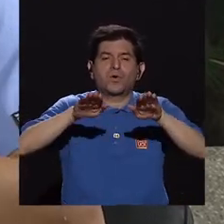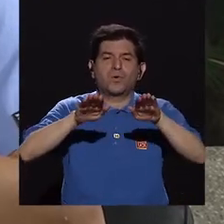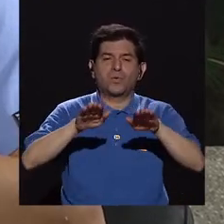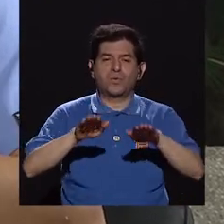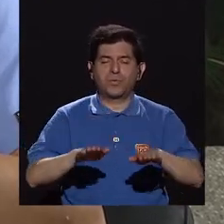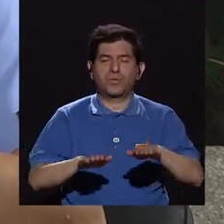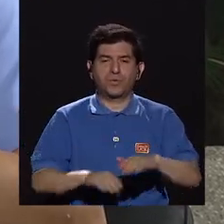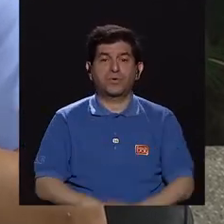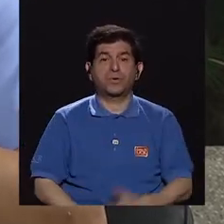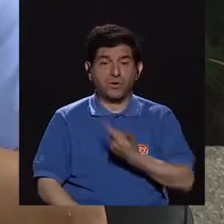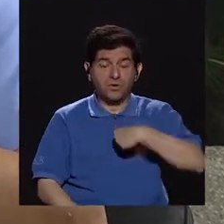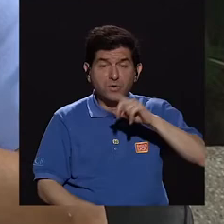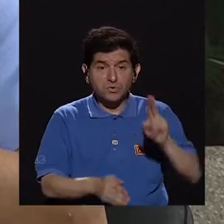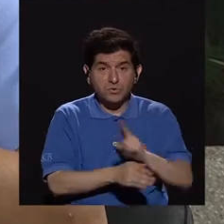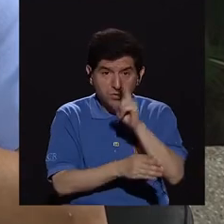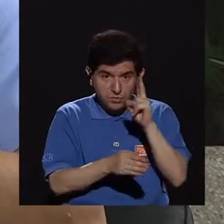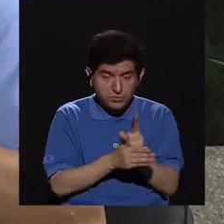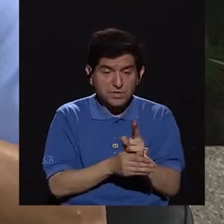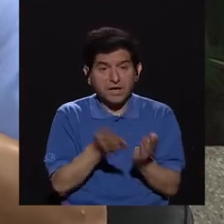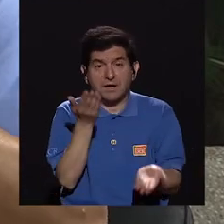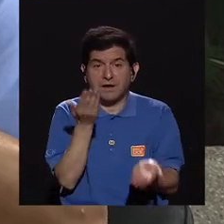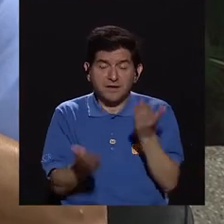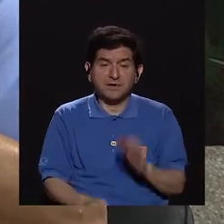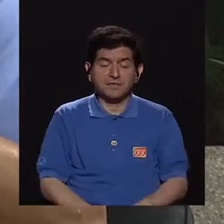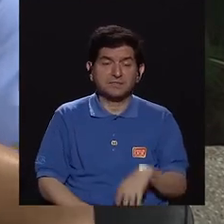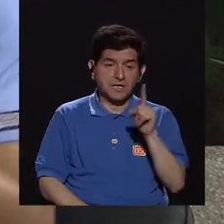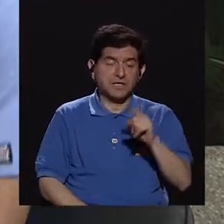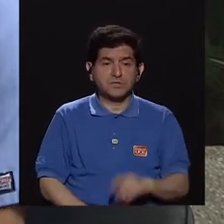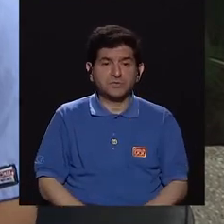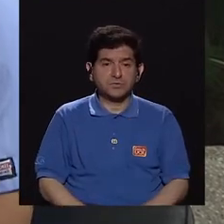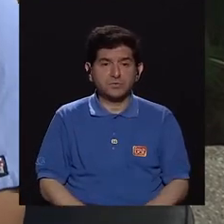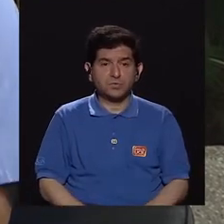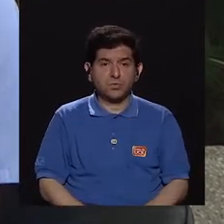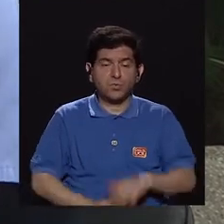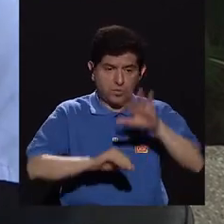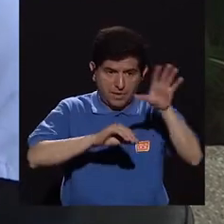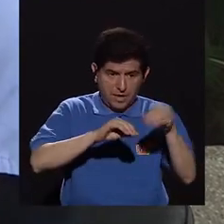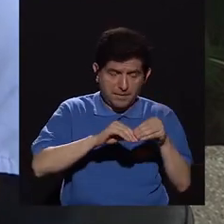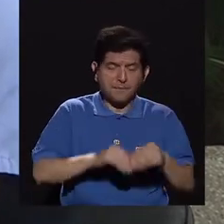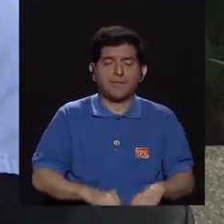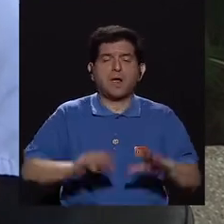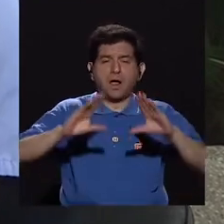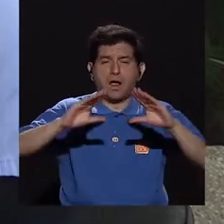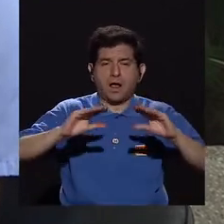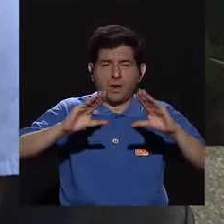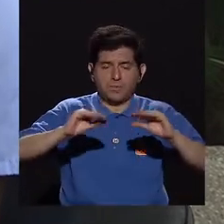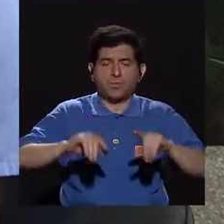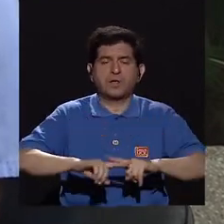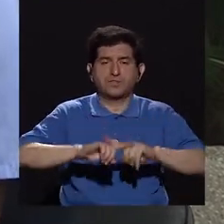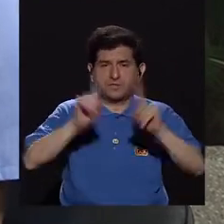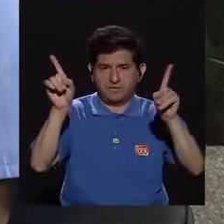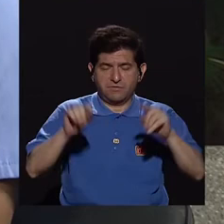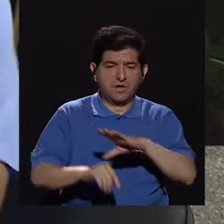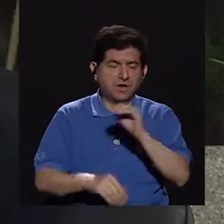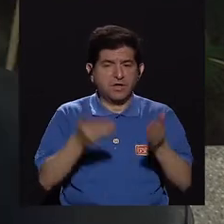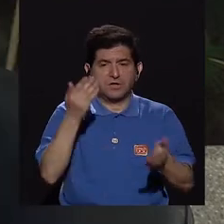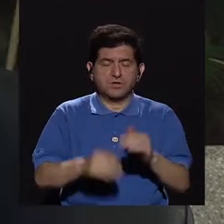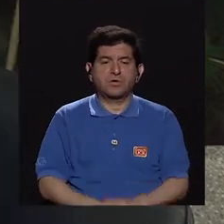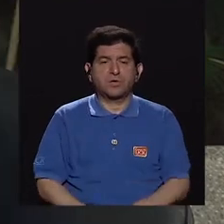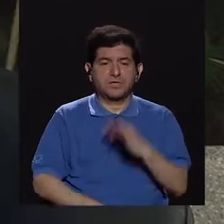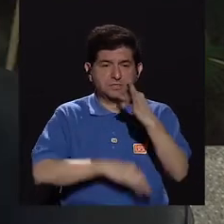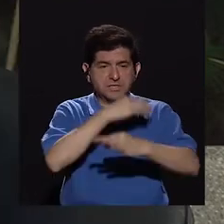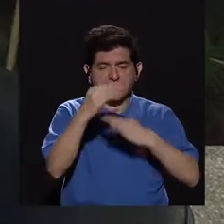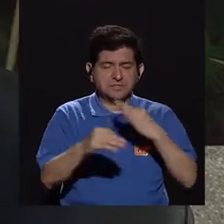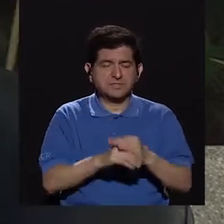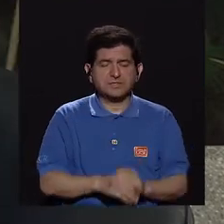podamos descansar. Si tenemos que utilizar algún implemento, ya sea una almohada diferente o